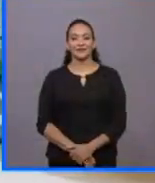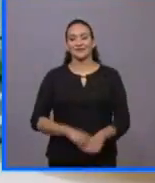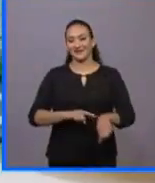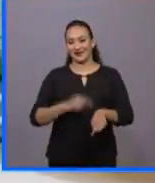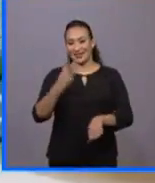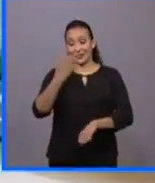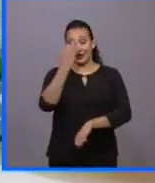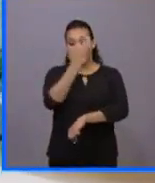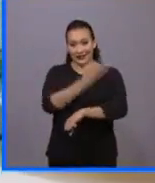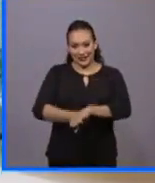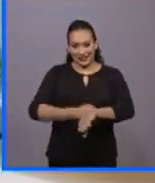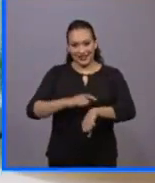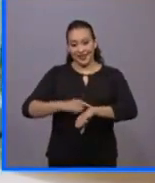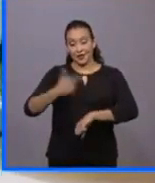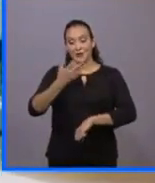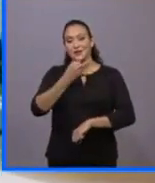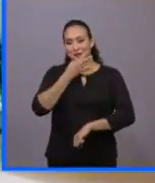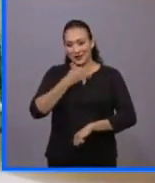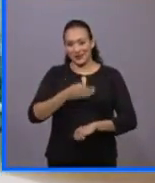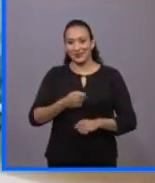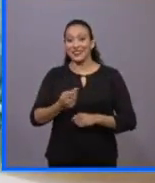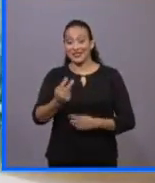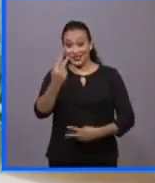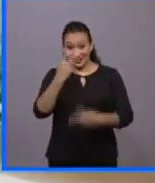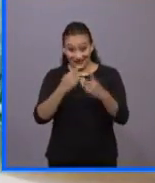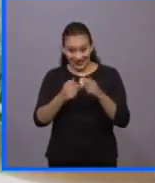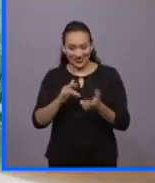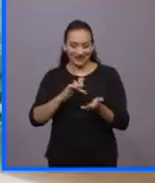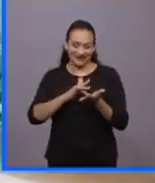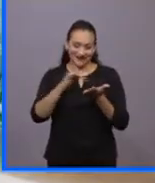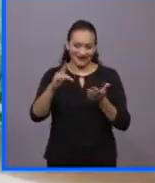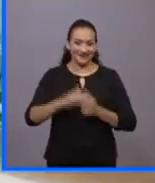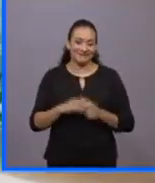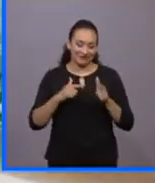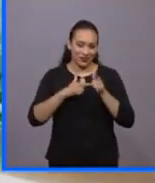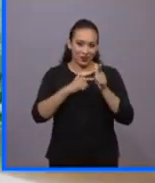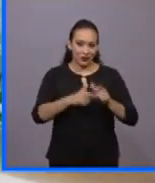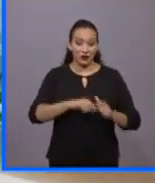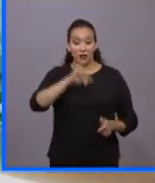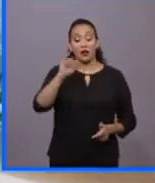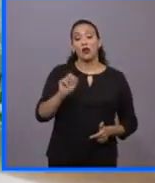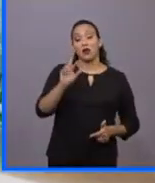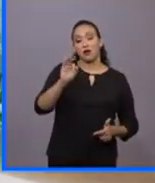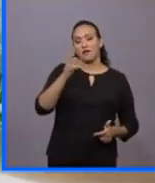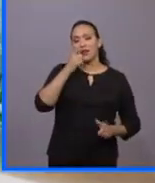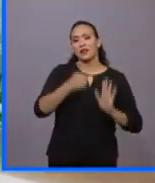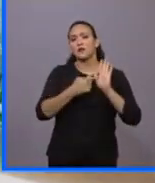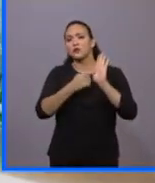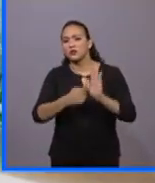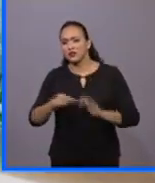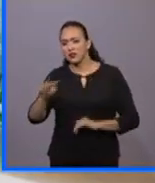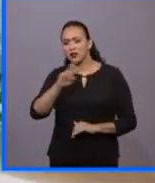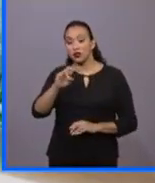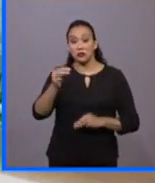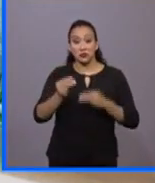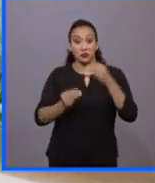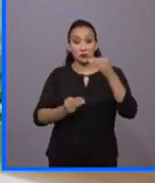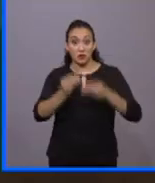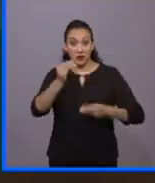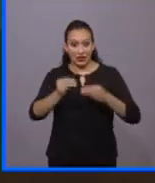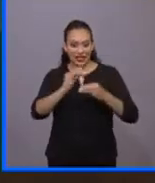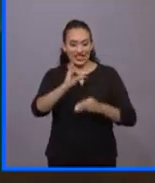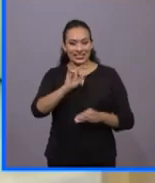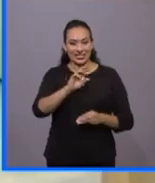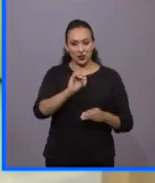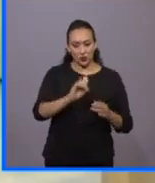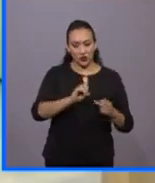Las 3 de la tarde con 12 minutos, qué bueno que continúa con nosotros. La JUFED dio a conocer que más de 200 magistrados de circuito